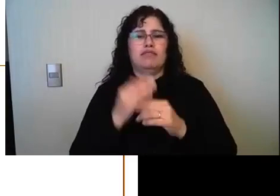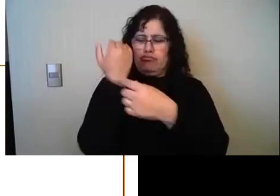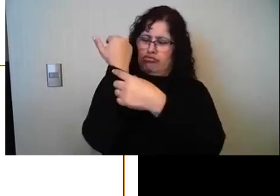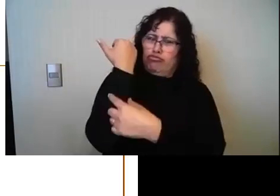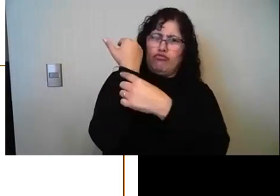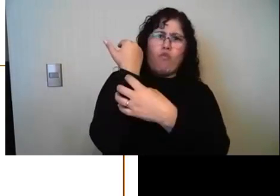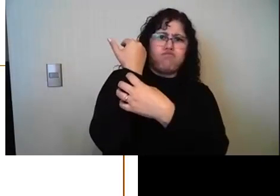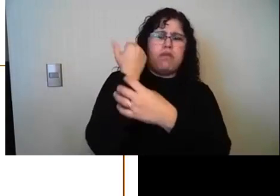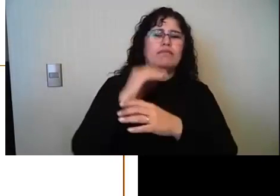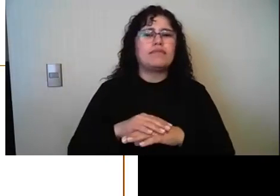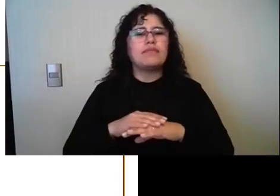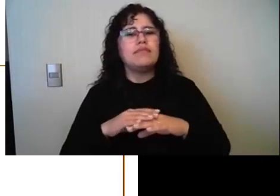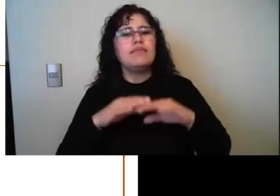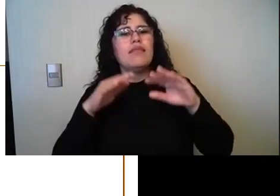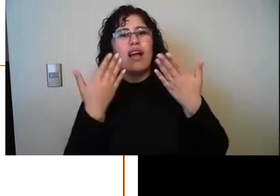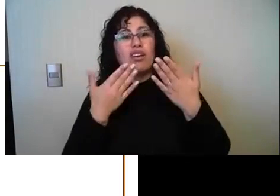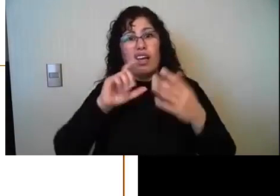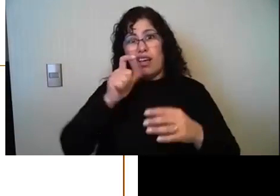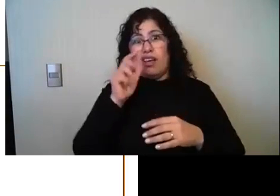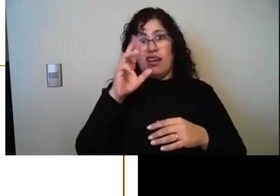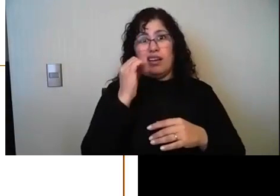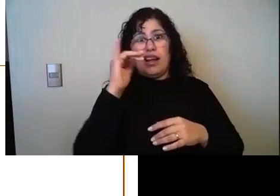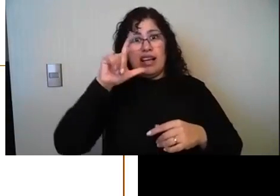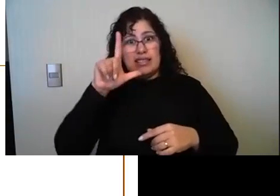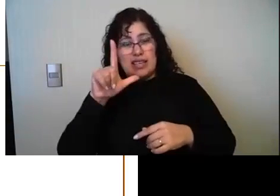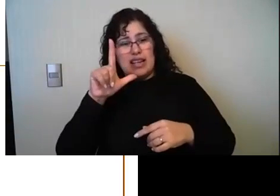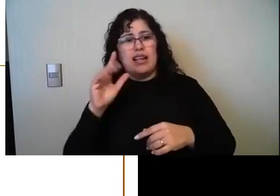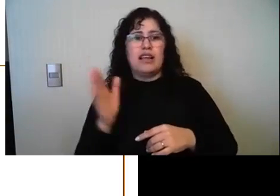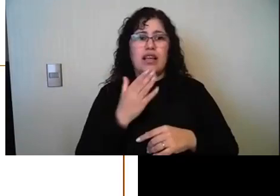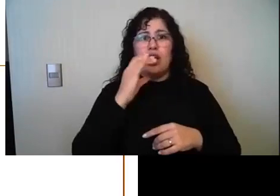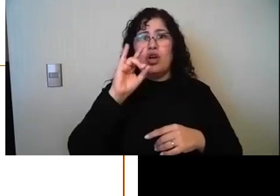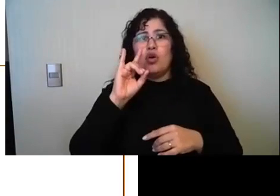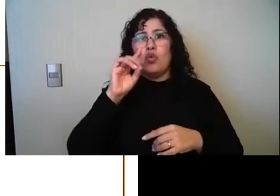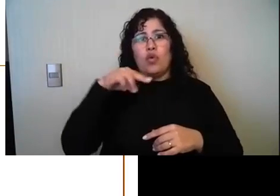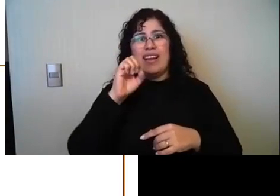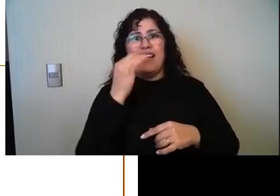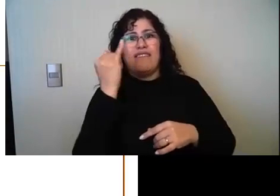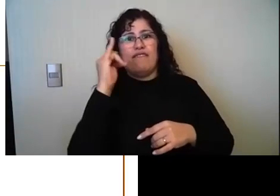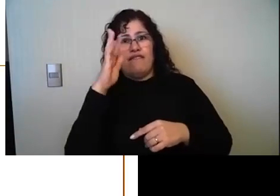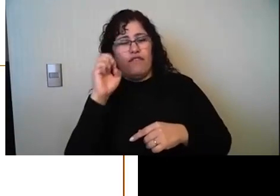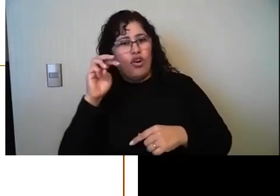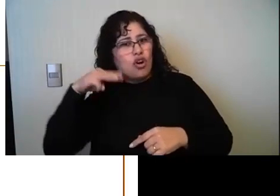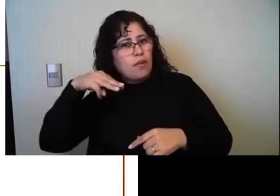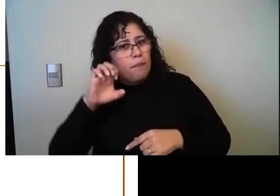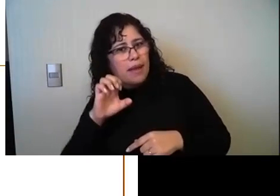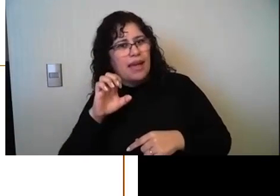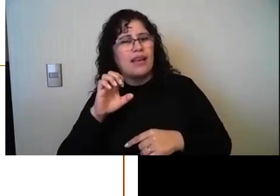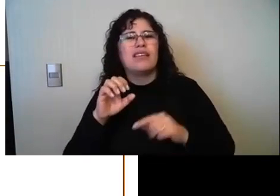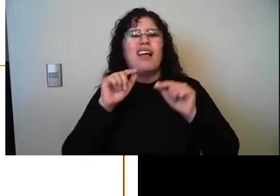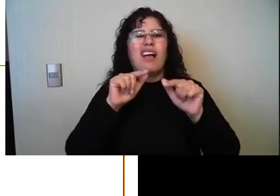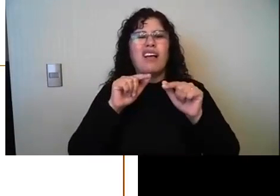fascículos grácil y cuneiforme, si fuese cuneiforme sería el núcleo cuneiforme del bulbo. Y tenemos la